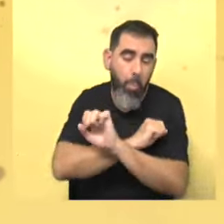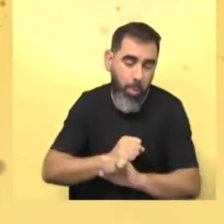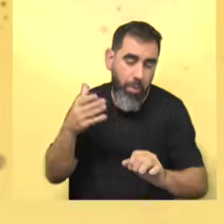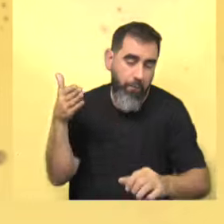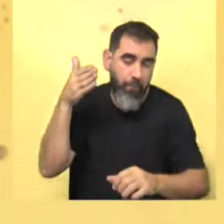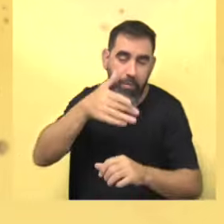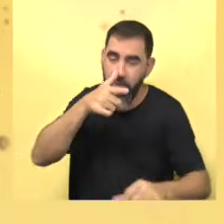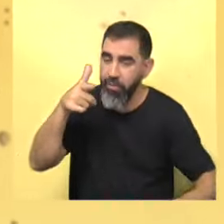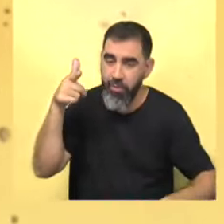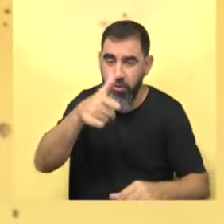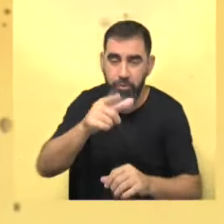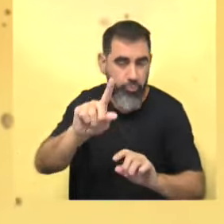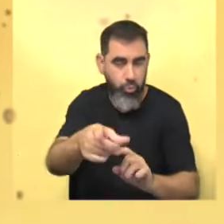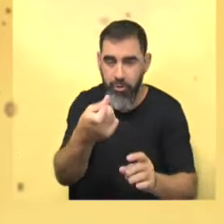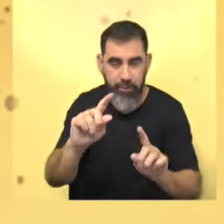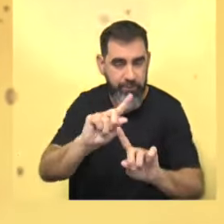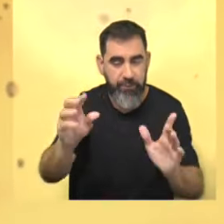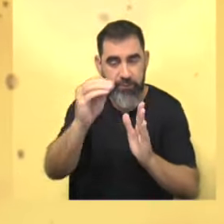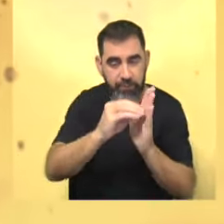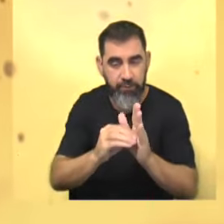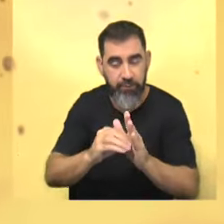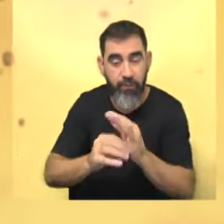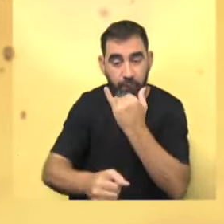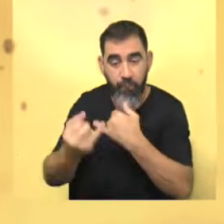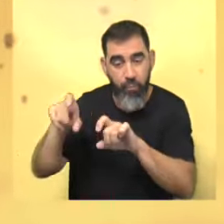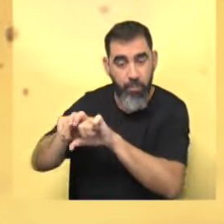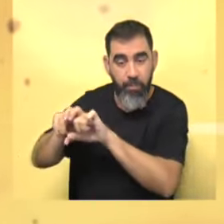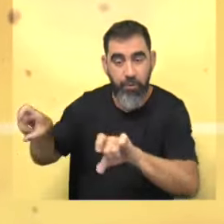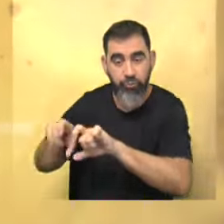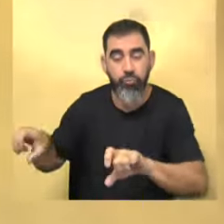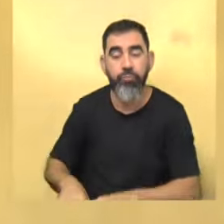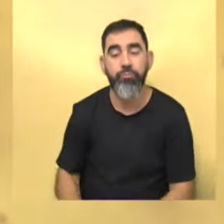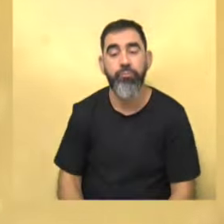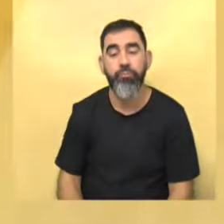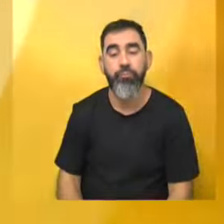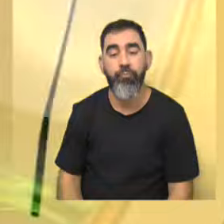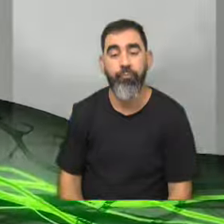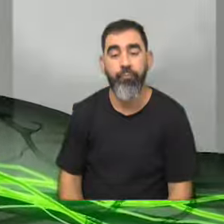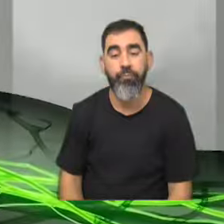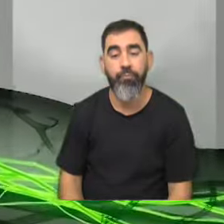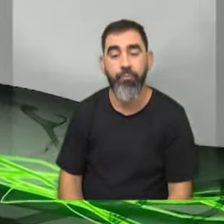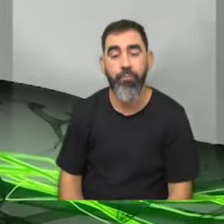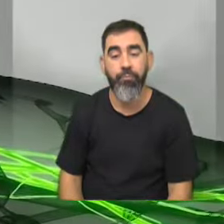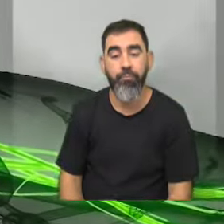necesario registro previo. Más información en la web de facultad que figura en pantalla.